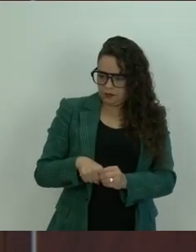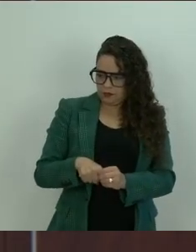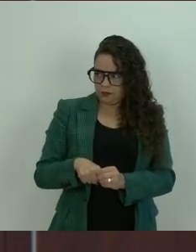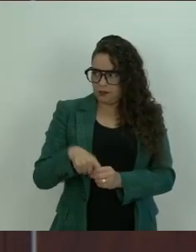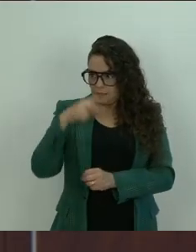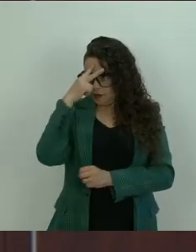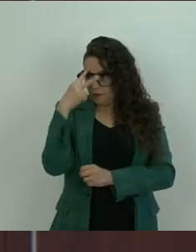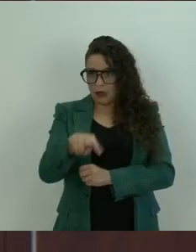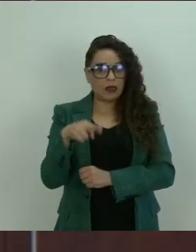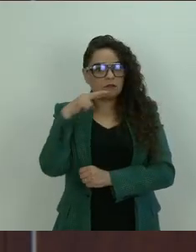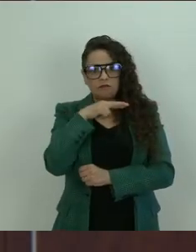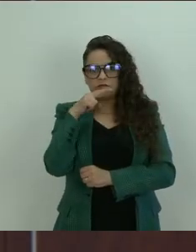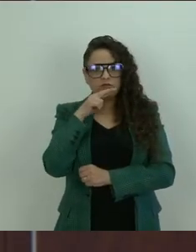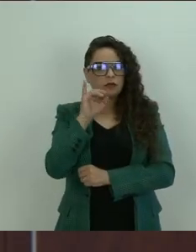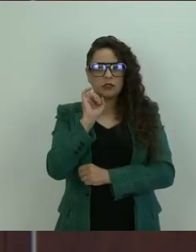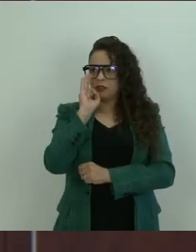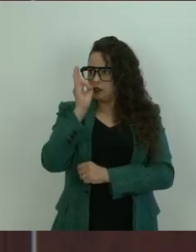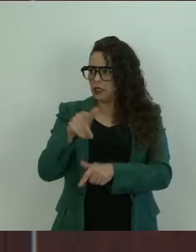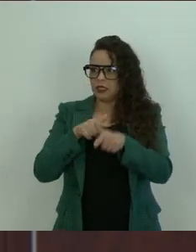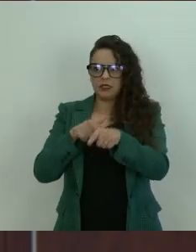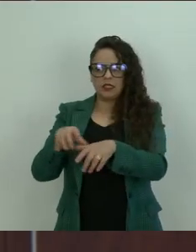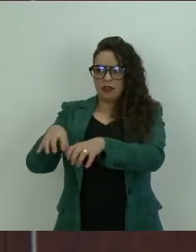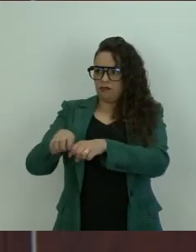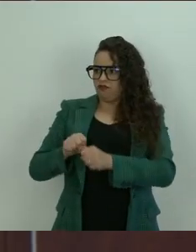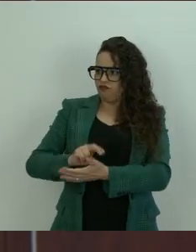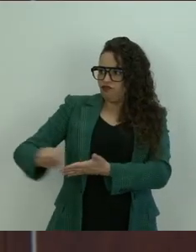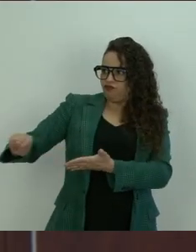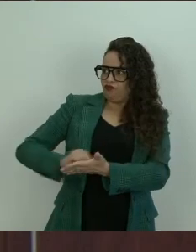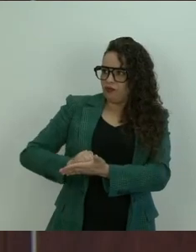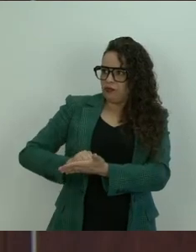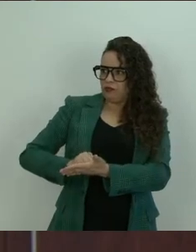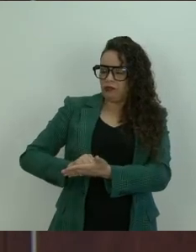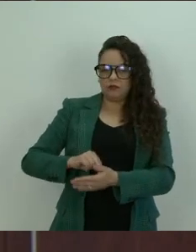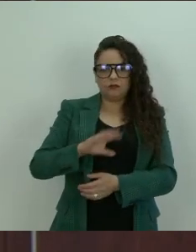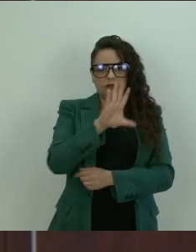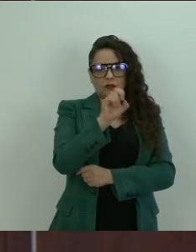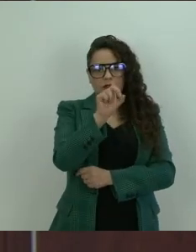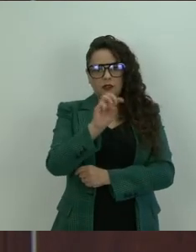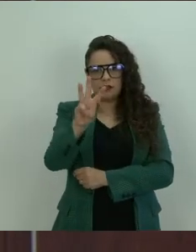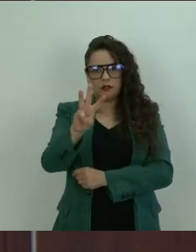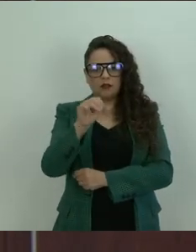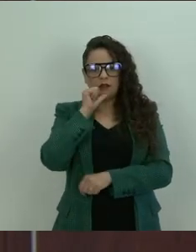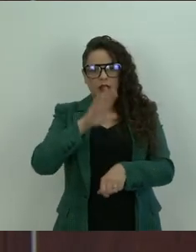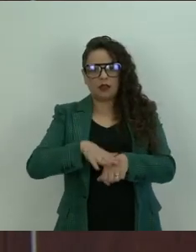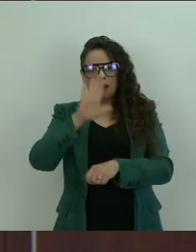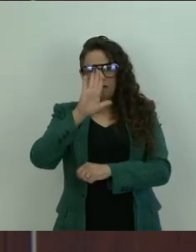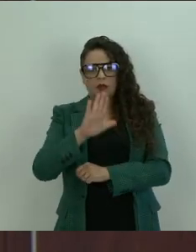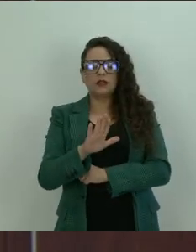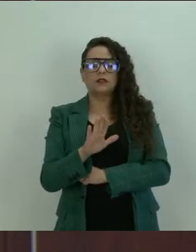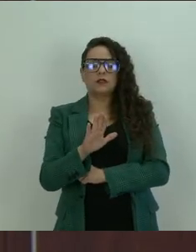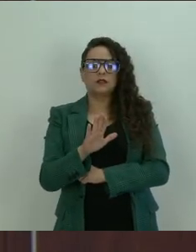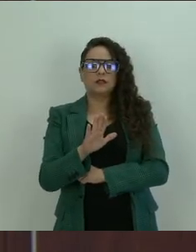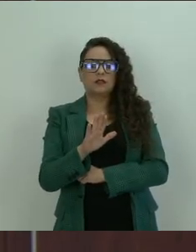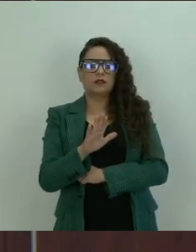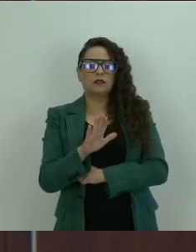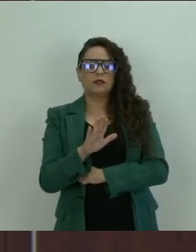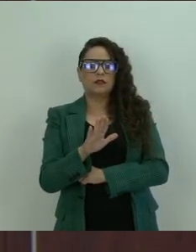por México. Solo hemos estado en CEDAW 2 mexicanas del 82 para acá.